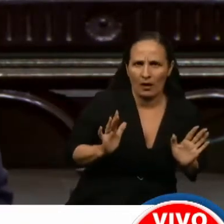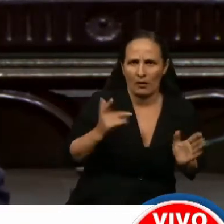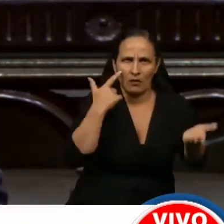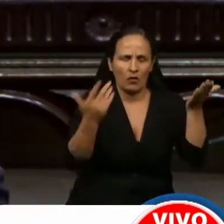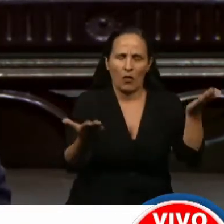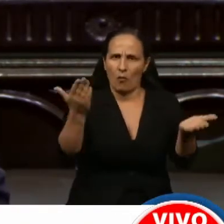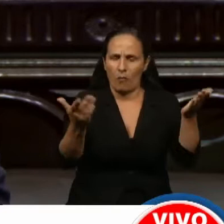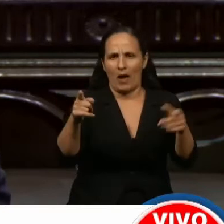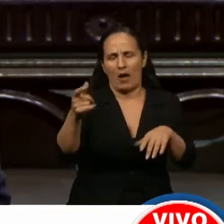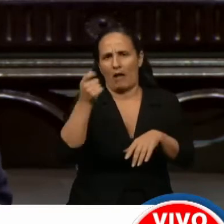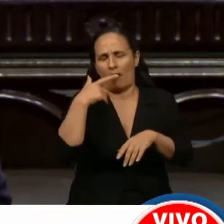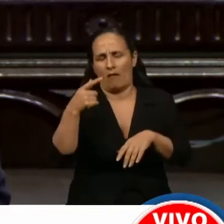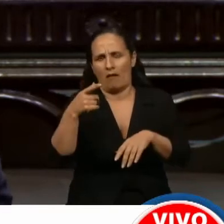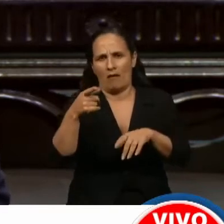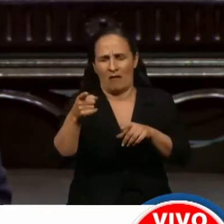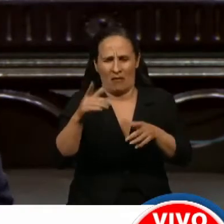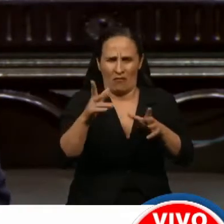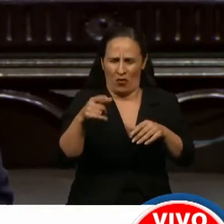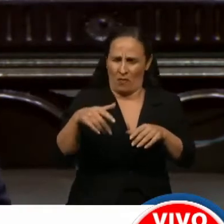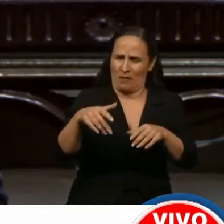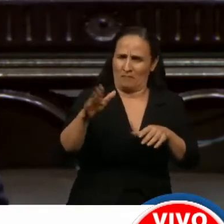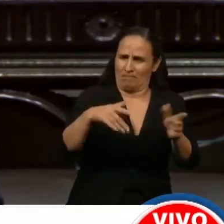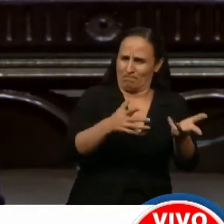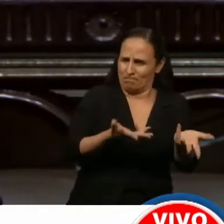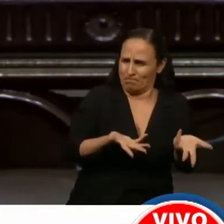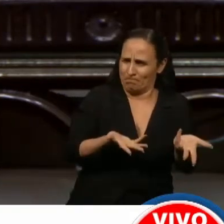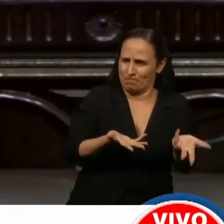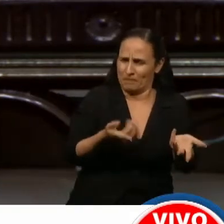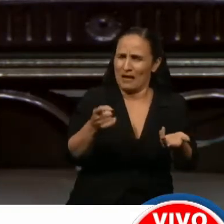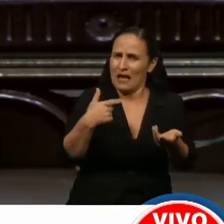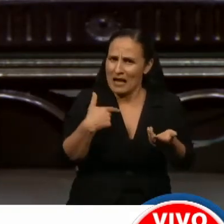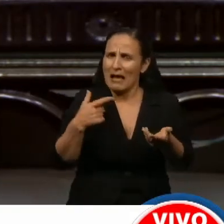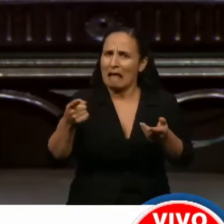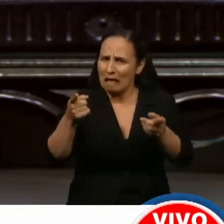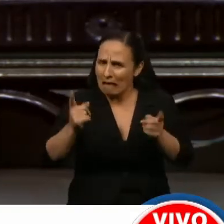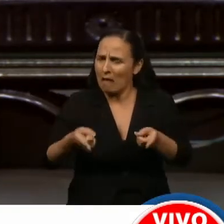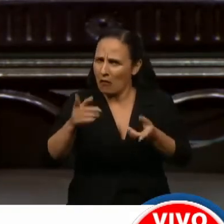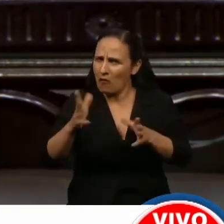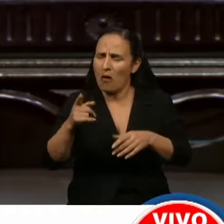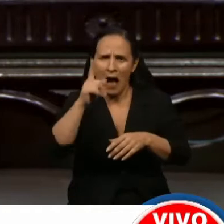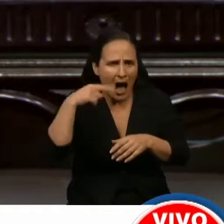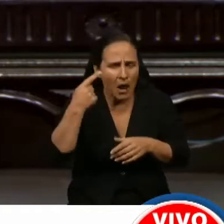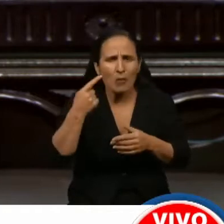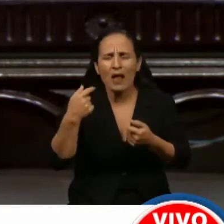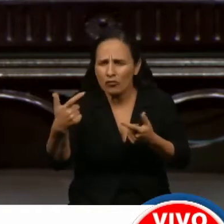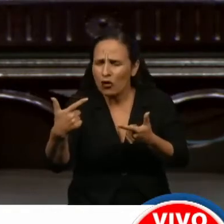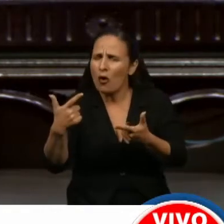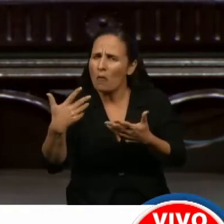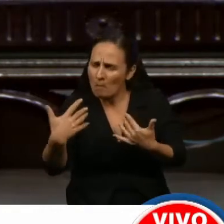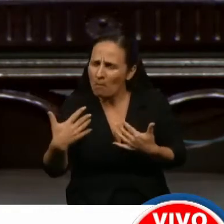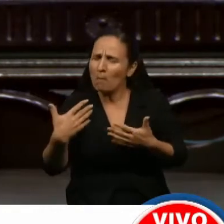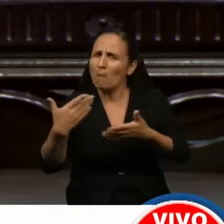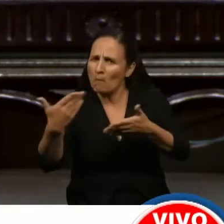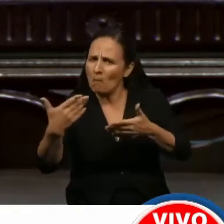incluso mejor del que el Partido Radical tuvo dentro del propio gobierno de Macri, ha sido mucho más condescendiente Alberto Fernández con ustedes.